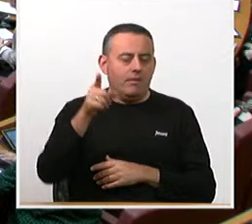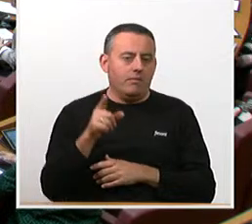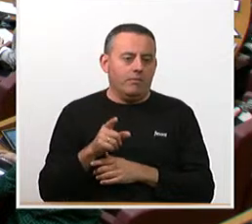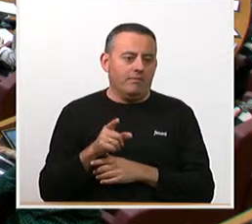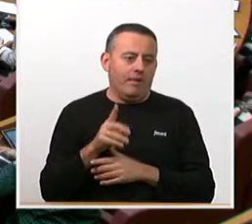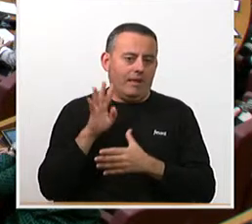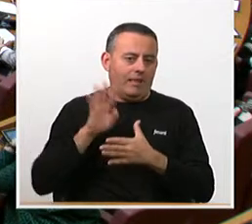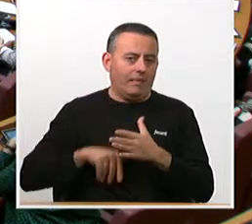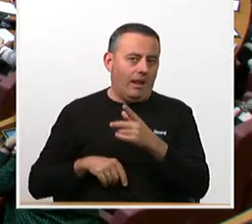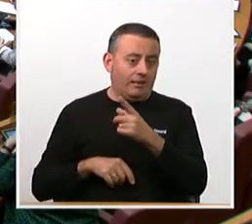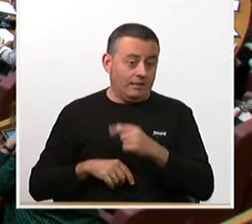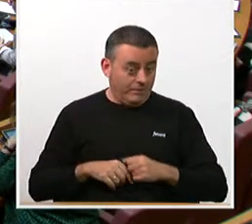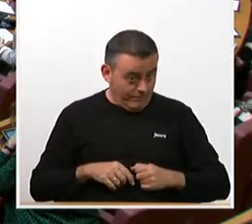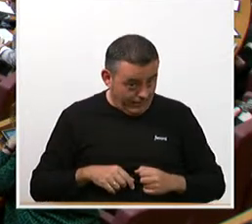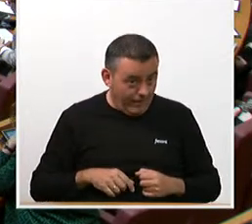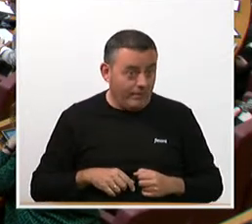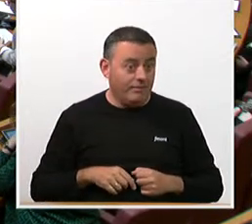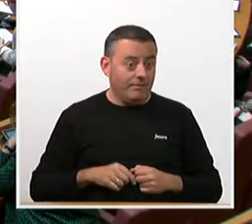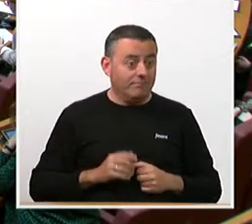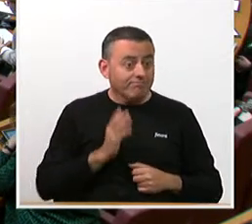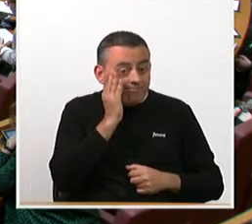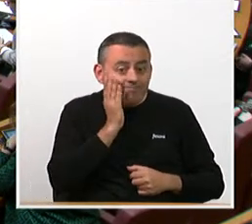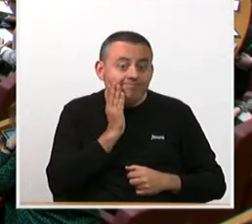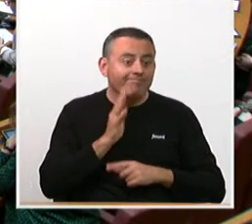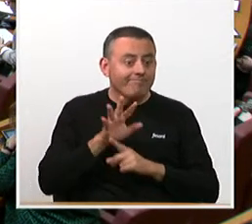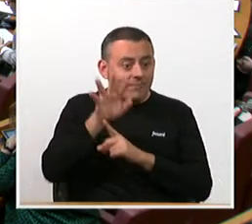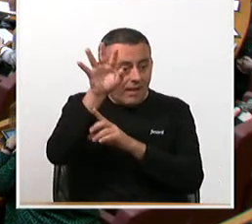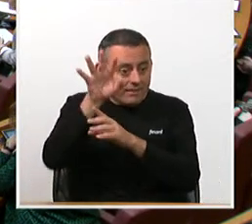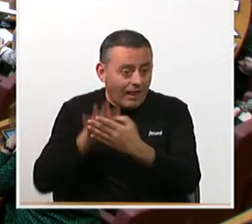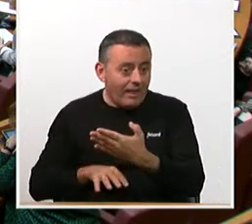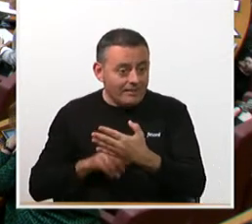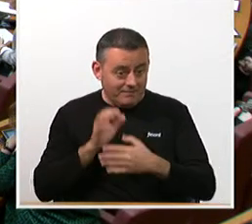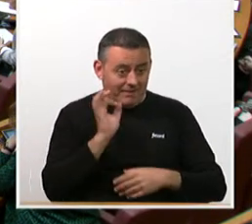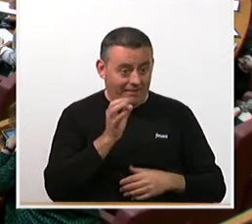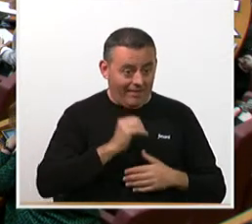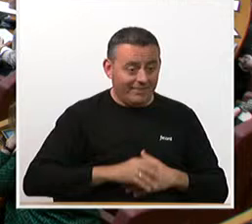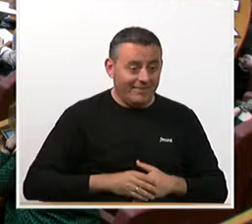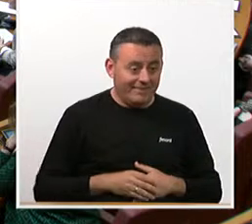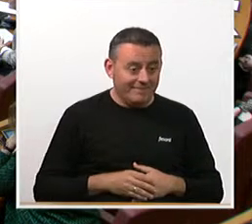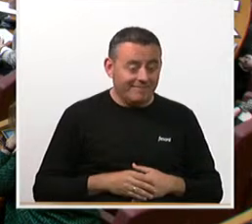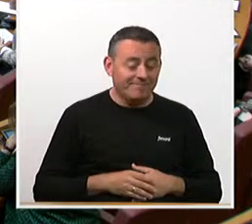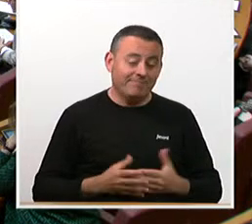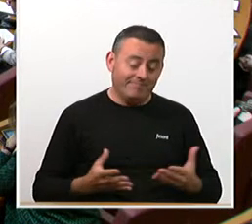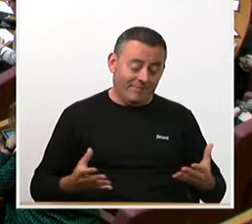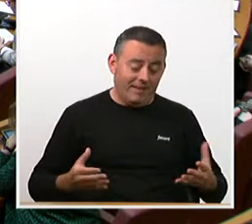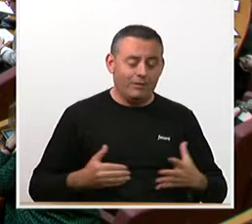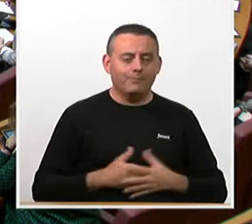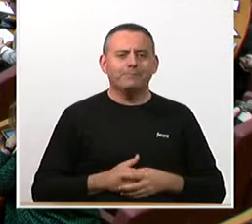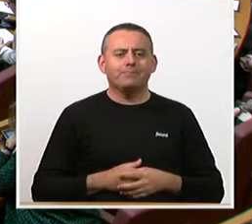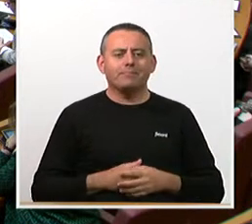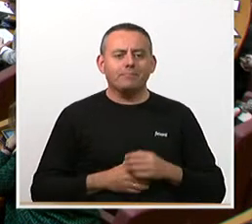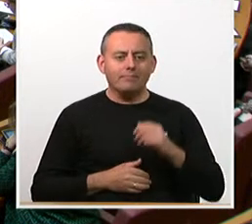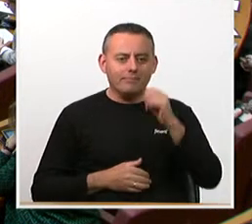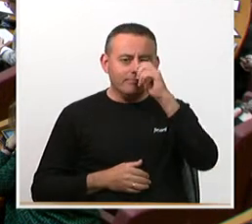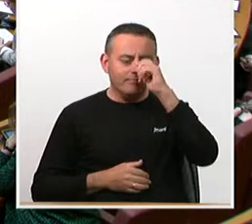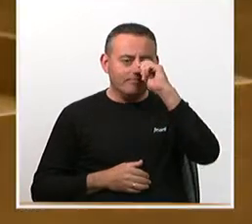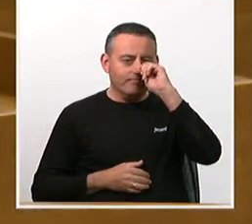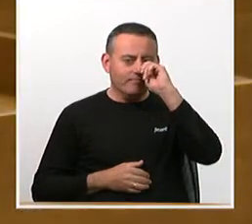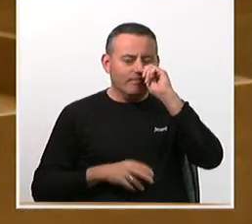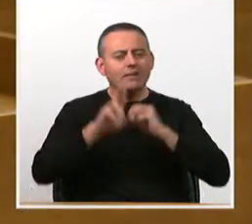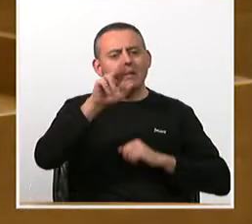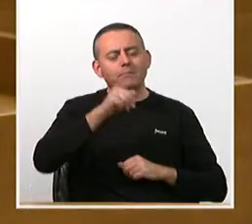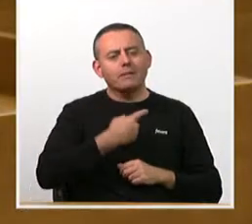conseller Ay ay ay y de F me agradaría también que me contestara y acabe ya que me